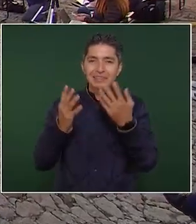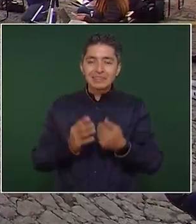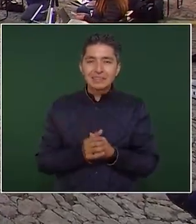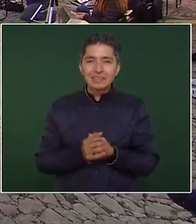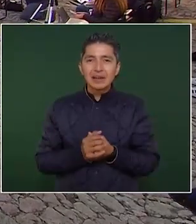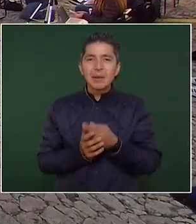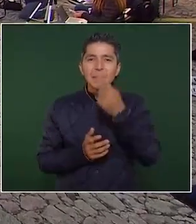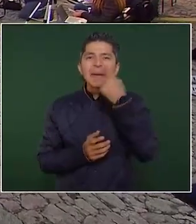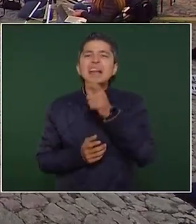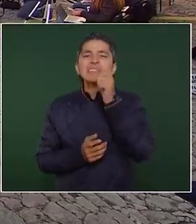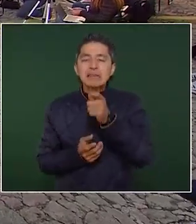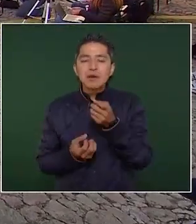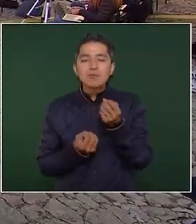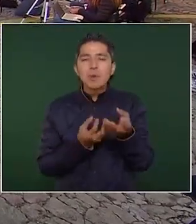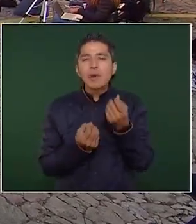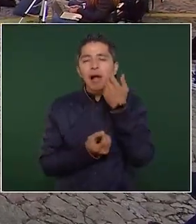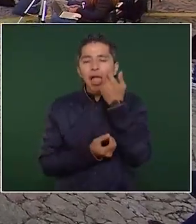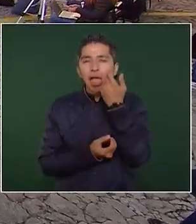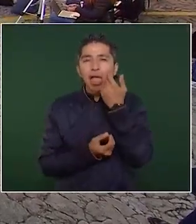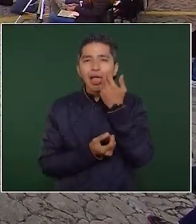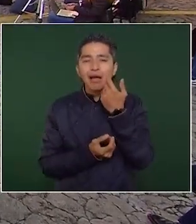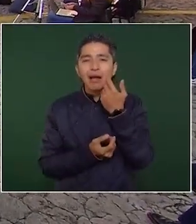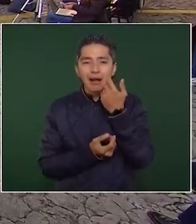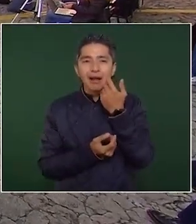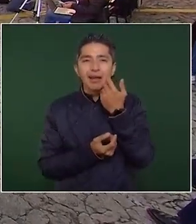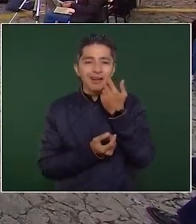para obtener los votos.